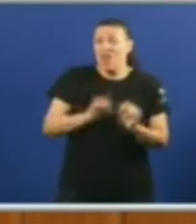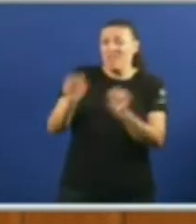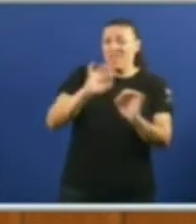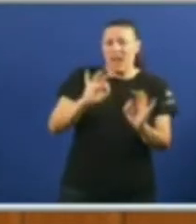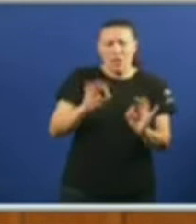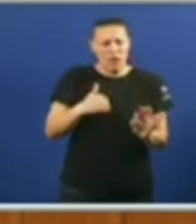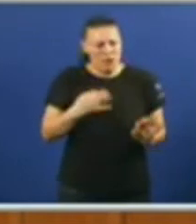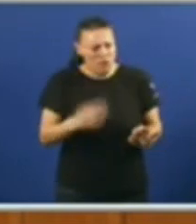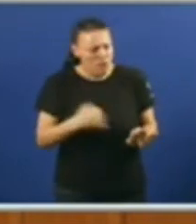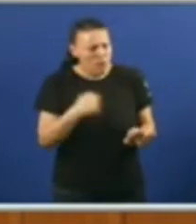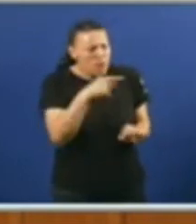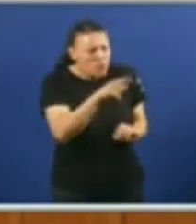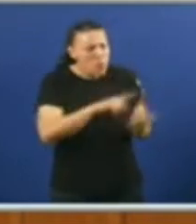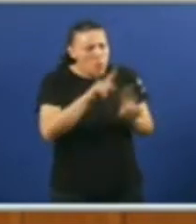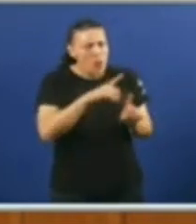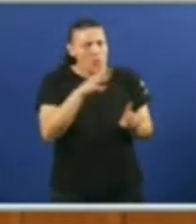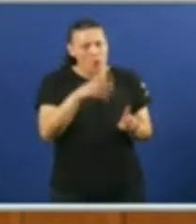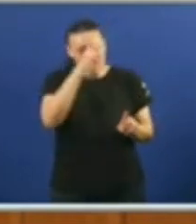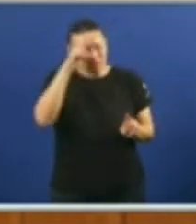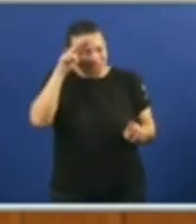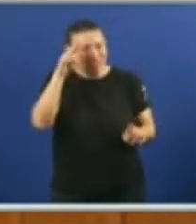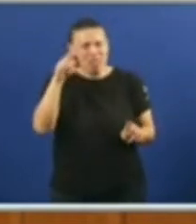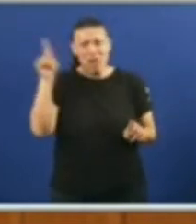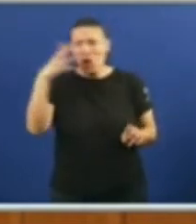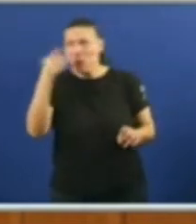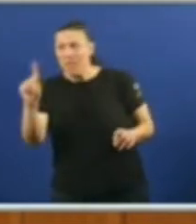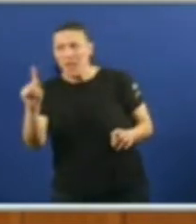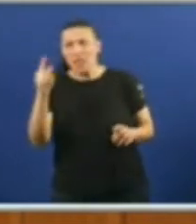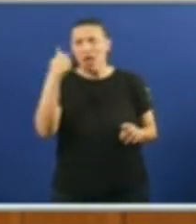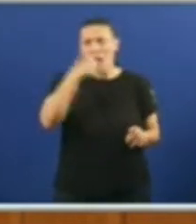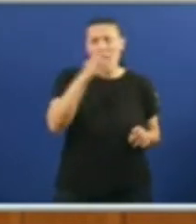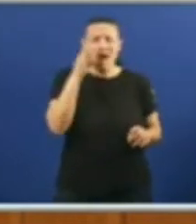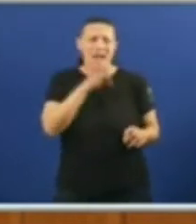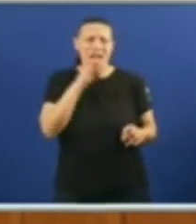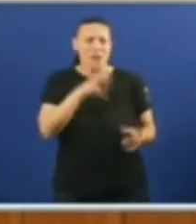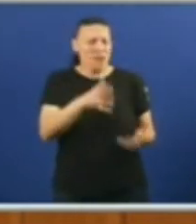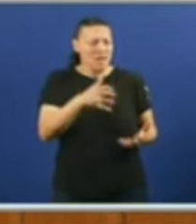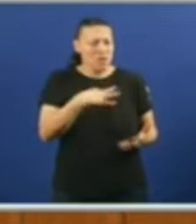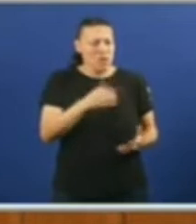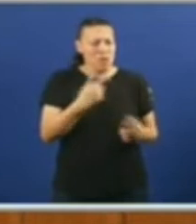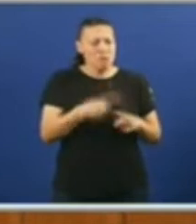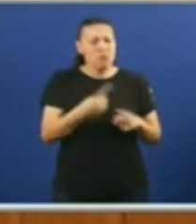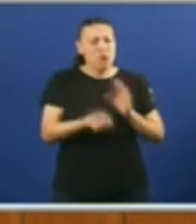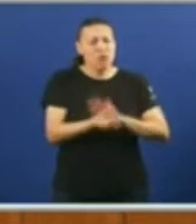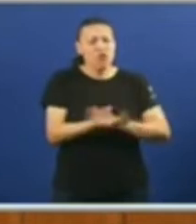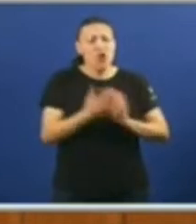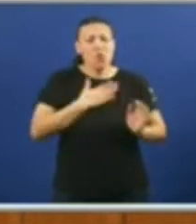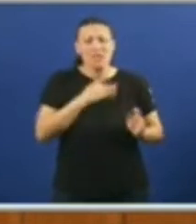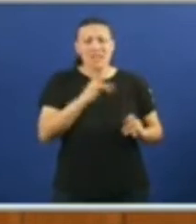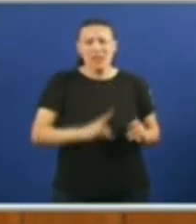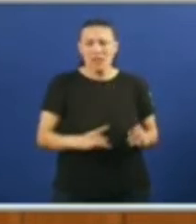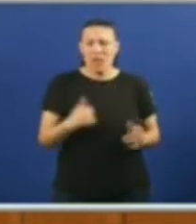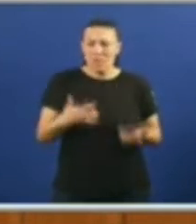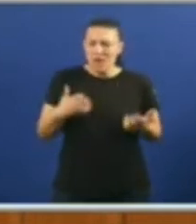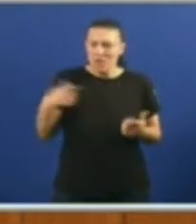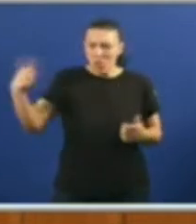si en Madrid non entenden que os galegos e galegas temos dereito a beneficiarnos da produción de electricidade, que temos dereito